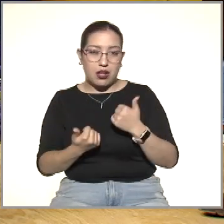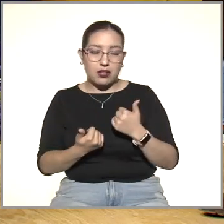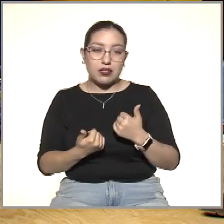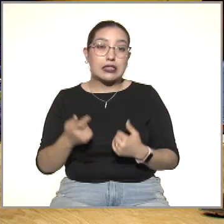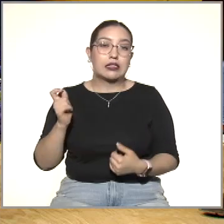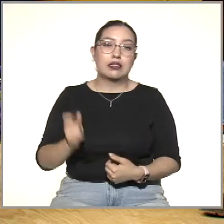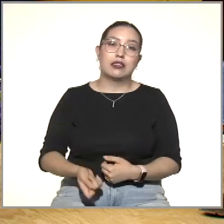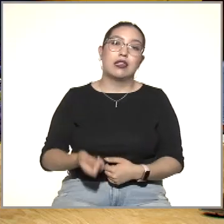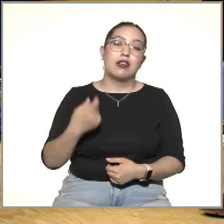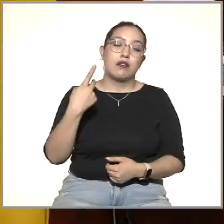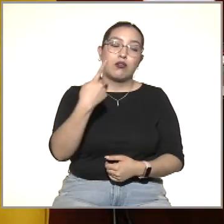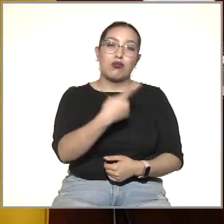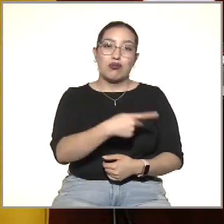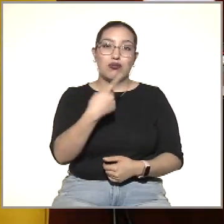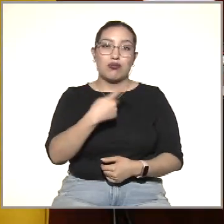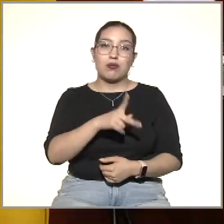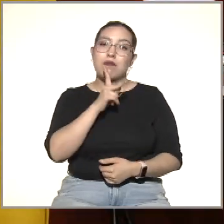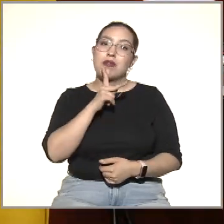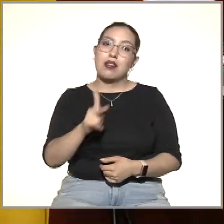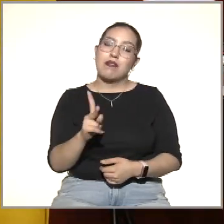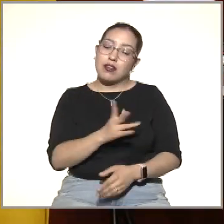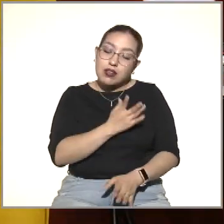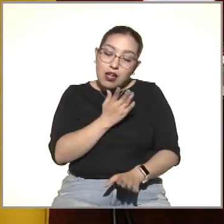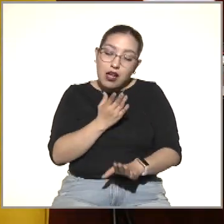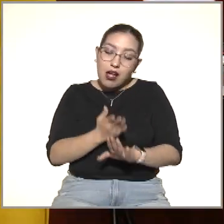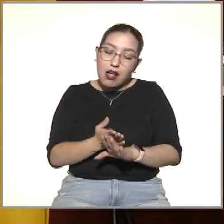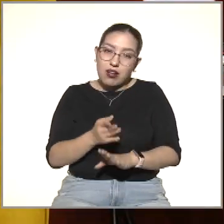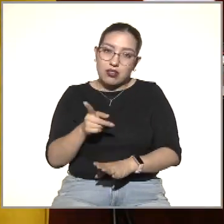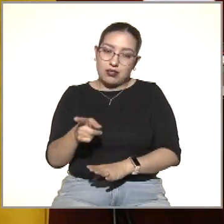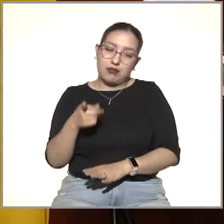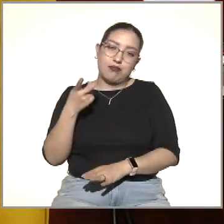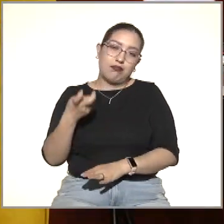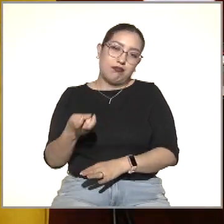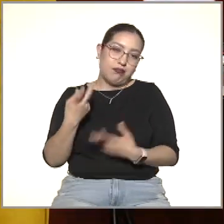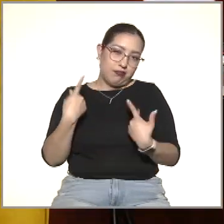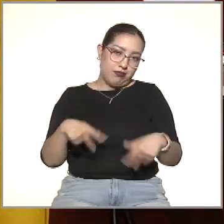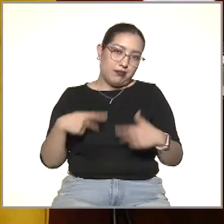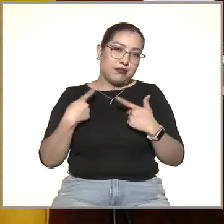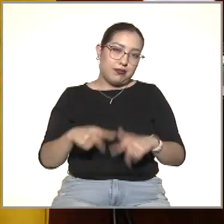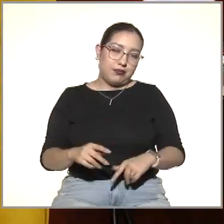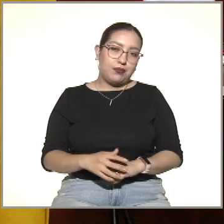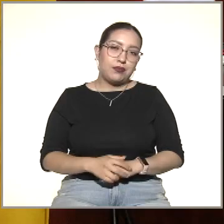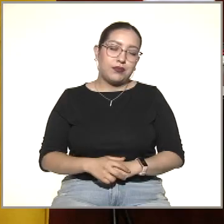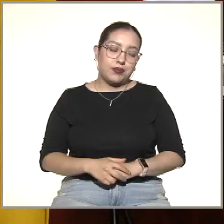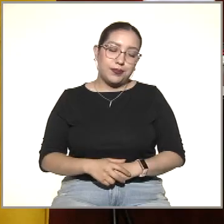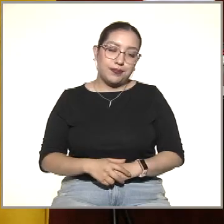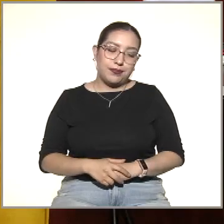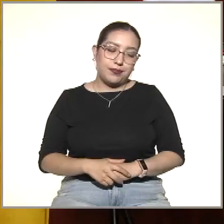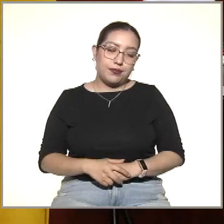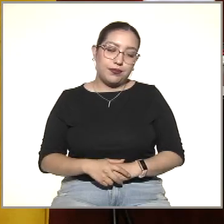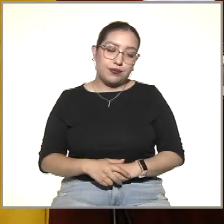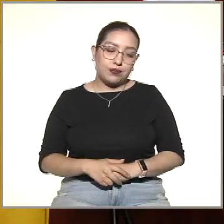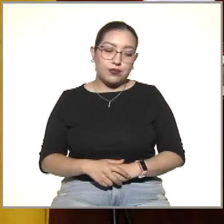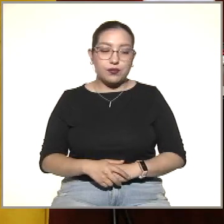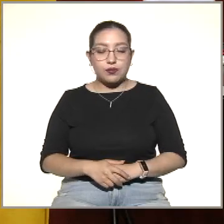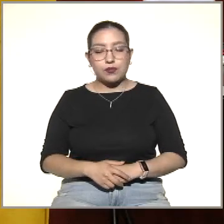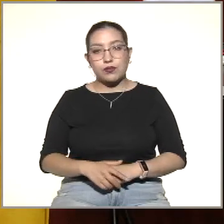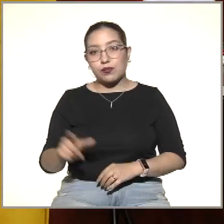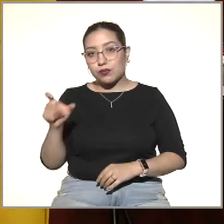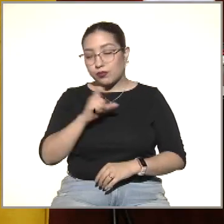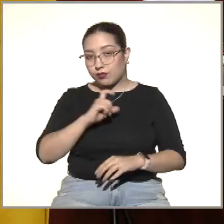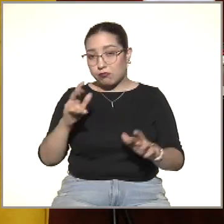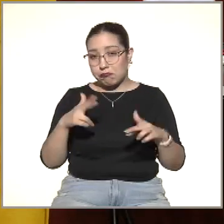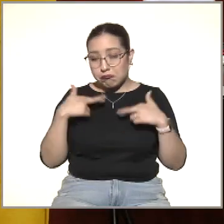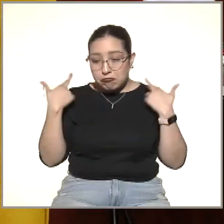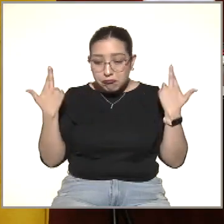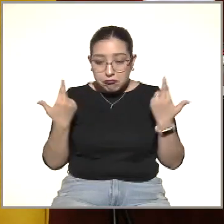tuvieron las palabras sobre esa persona, que en el discurso entre amigos, en el discurso